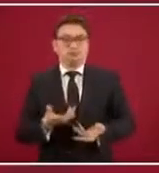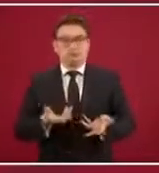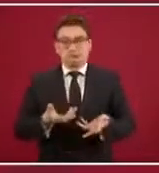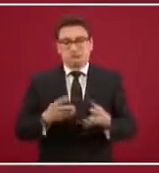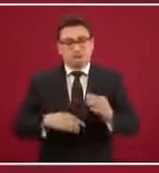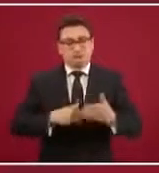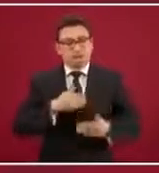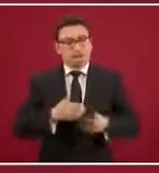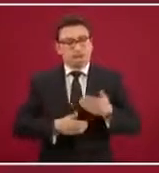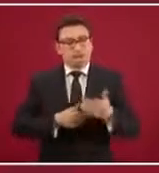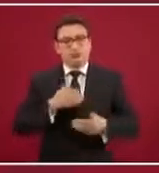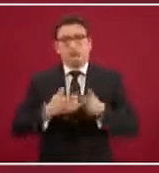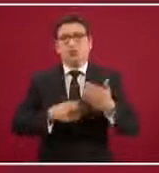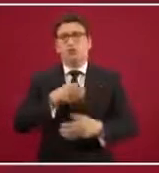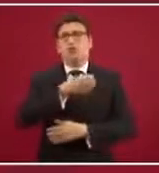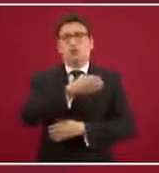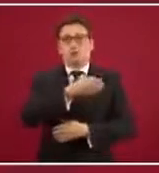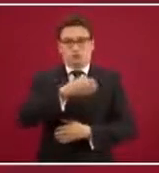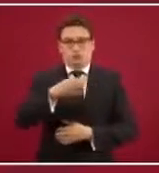dándose un proceso ordenado.